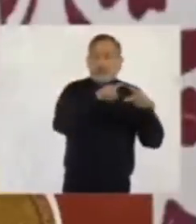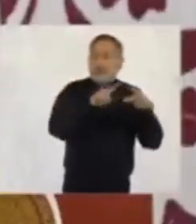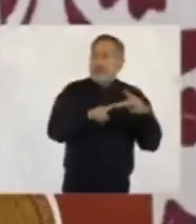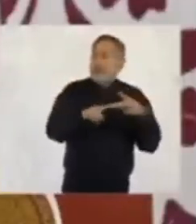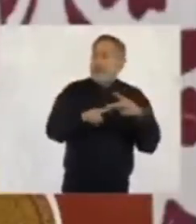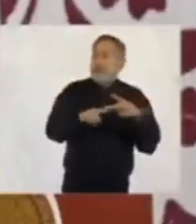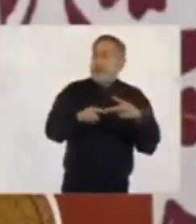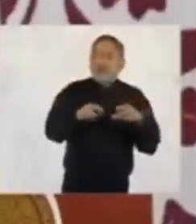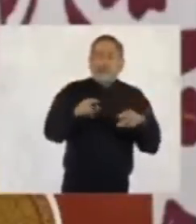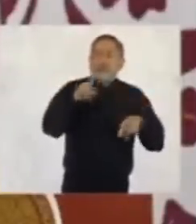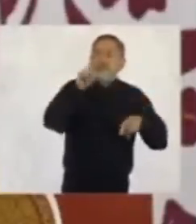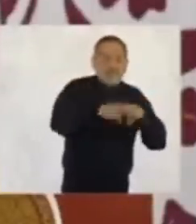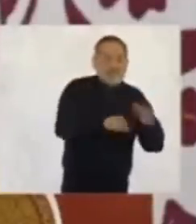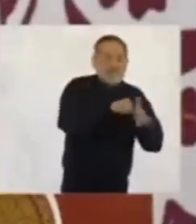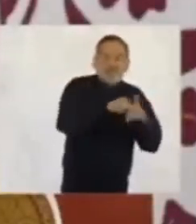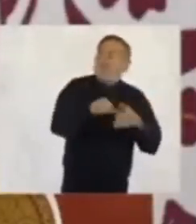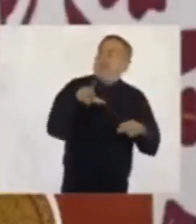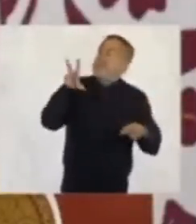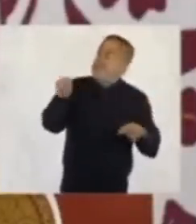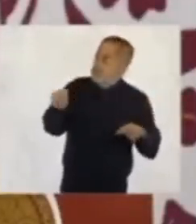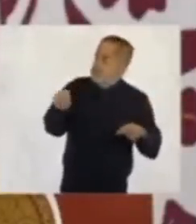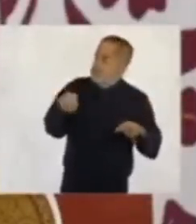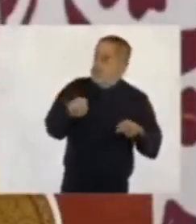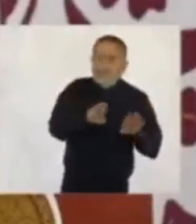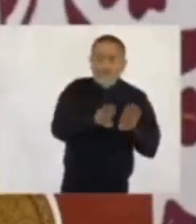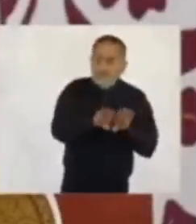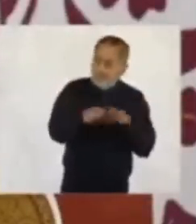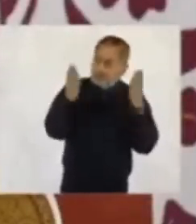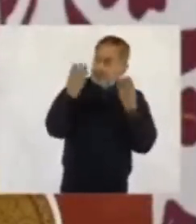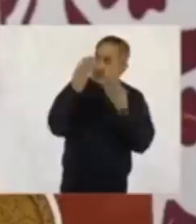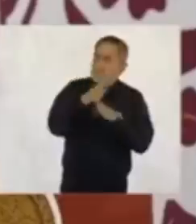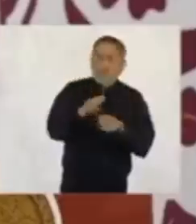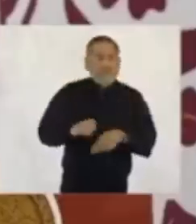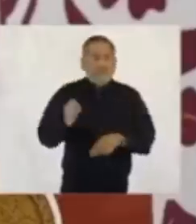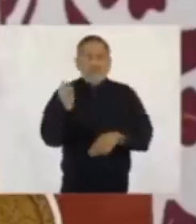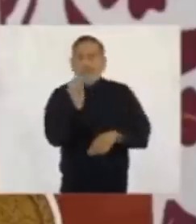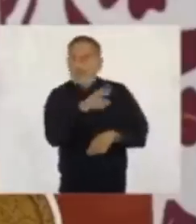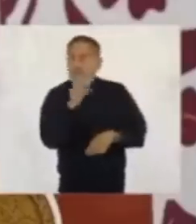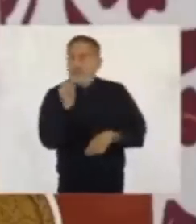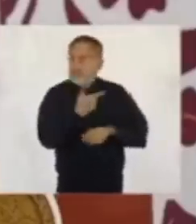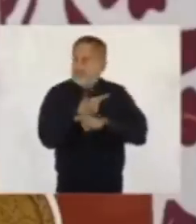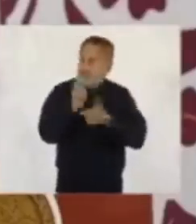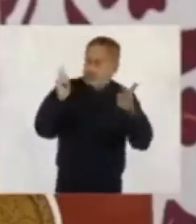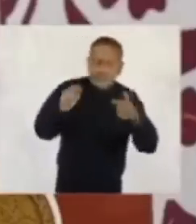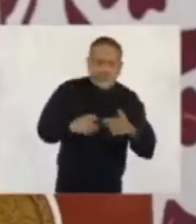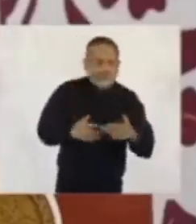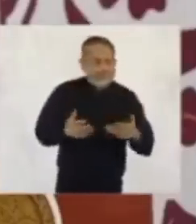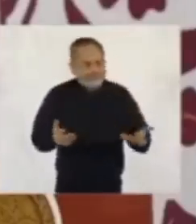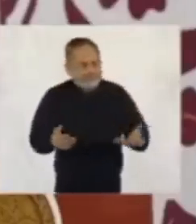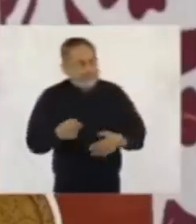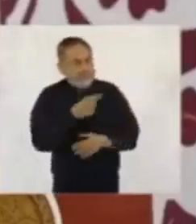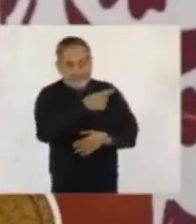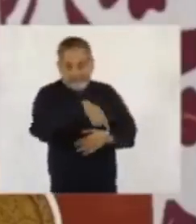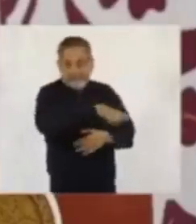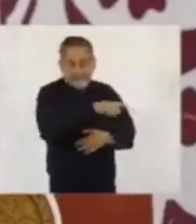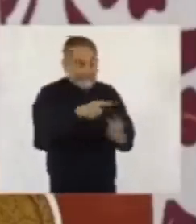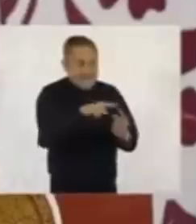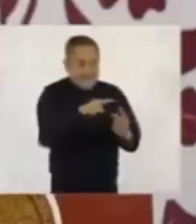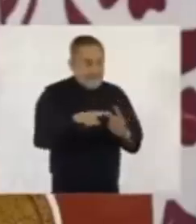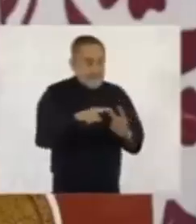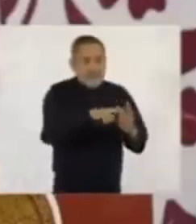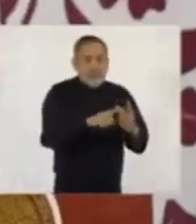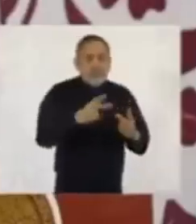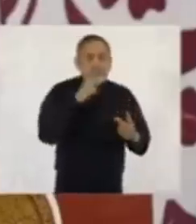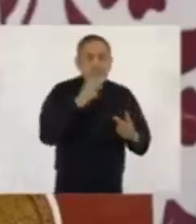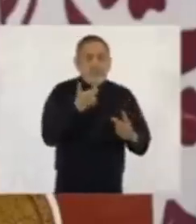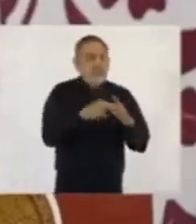muy interesante de explicar, pues revela datos muy impactantes sobre esta lista de personas, de esta lista de